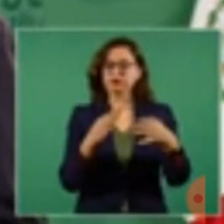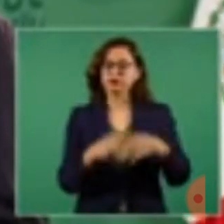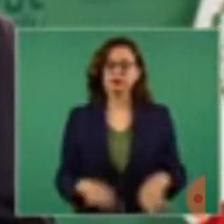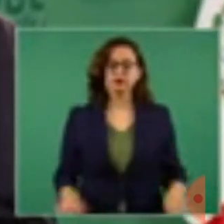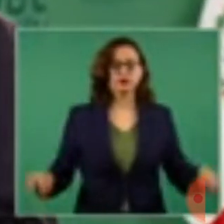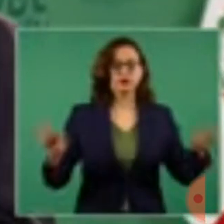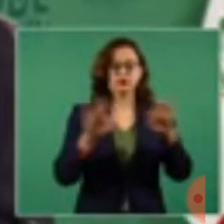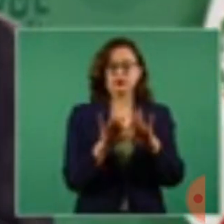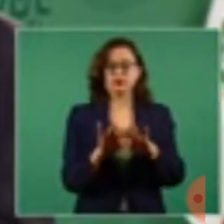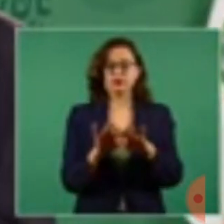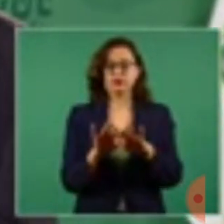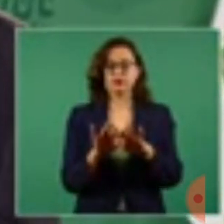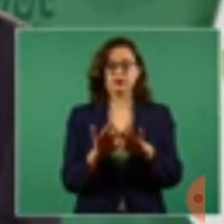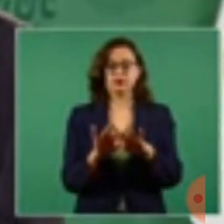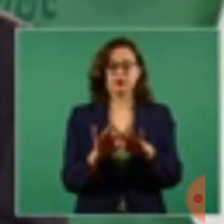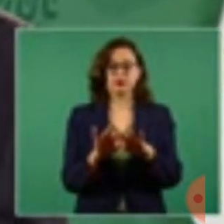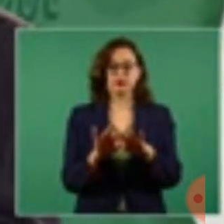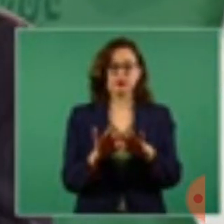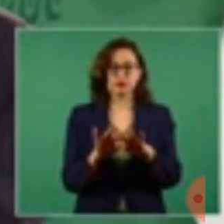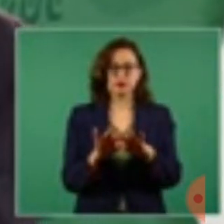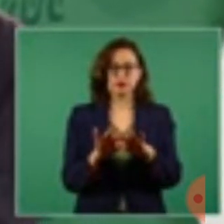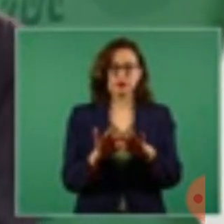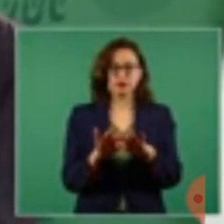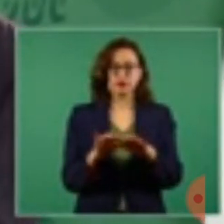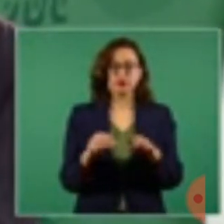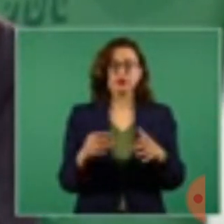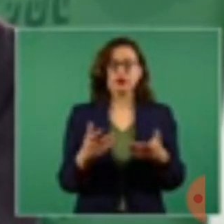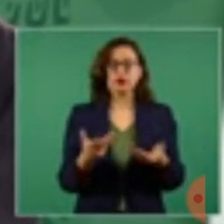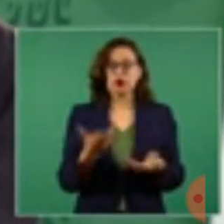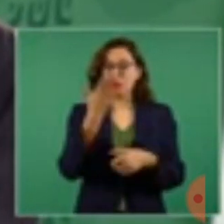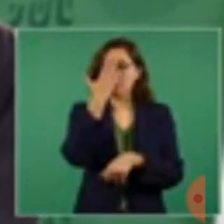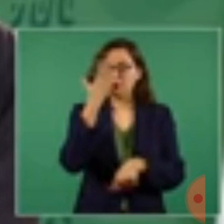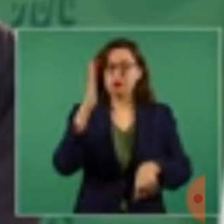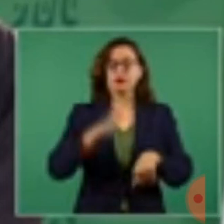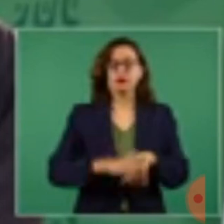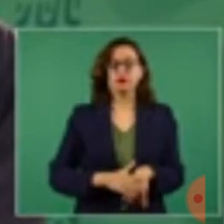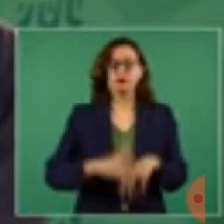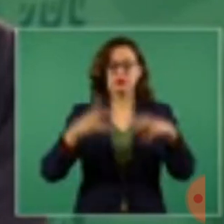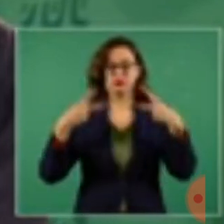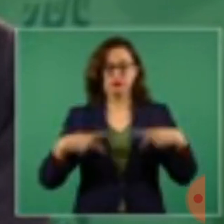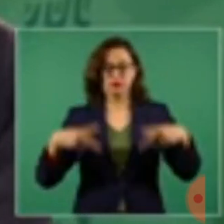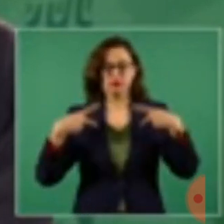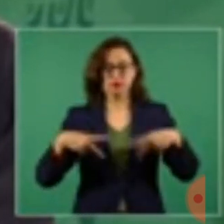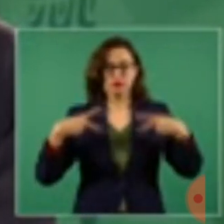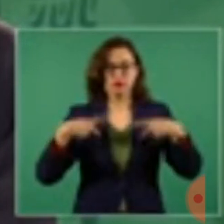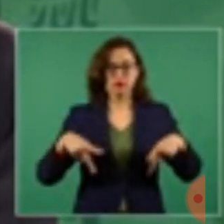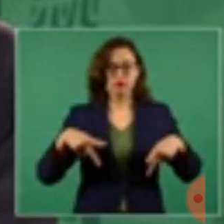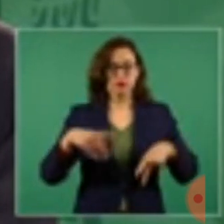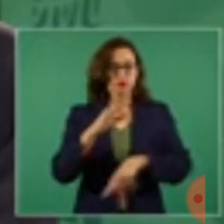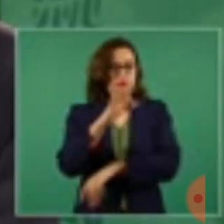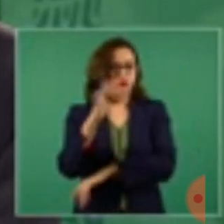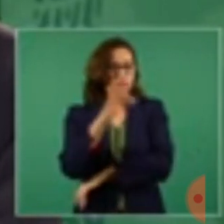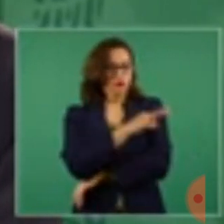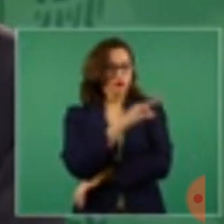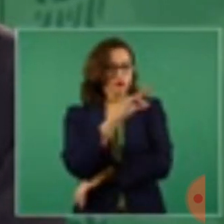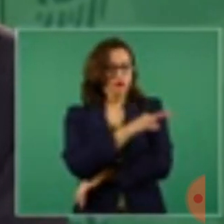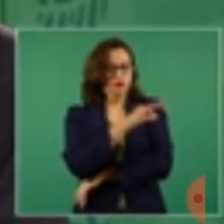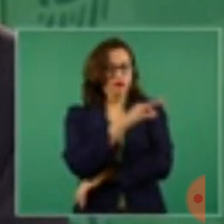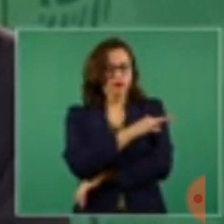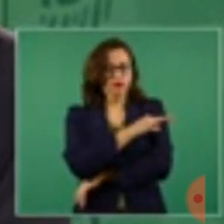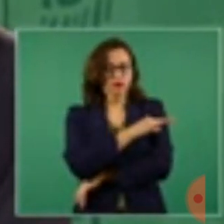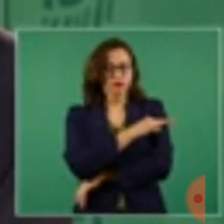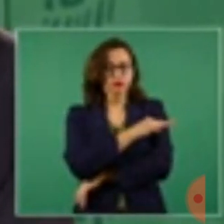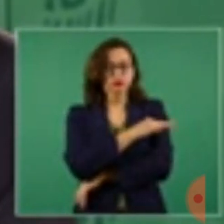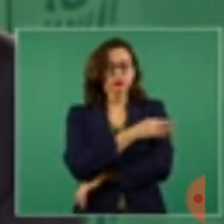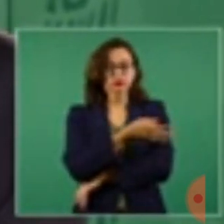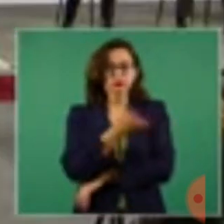el que si nos vacunamos y hoy va a hablar de eso el doctor